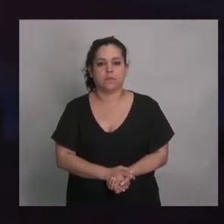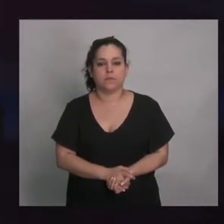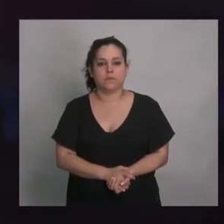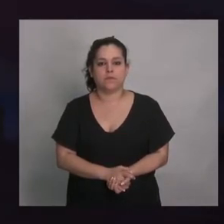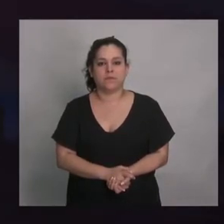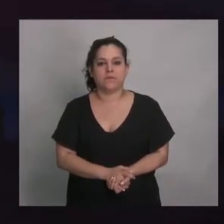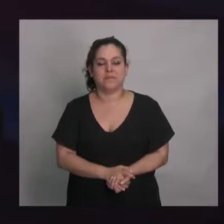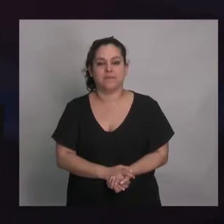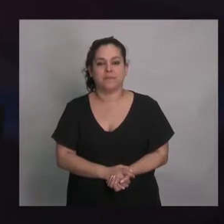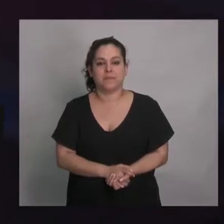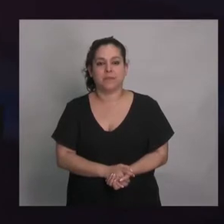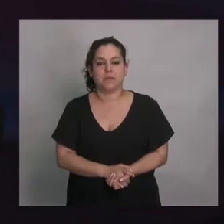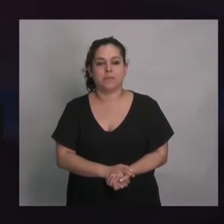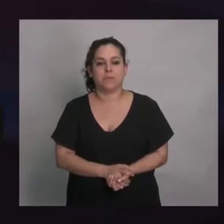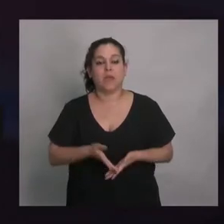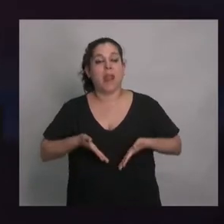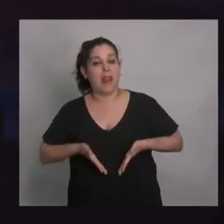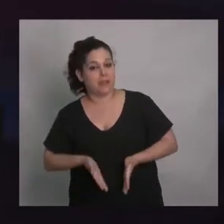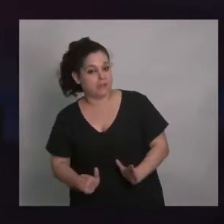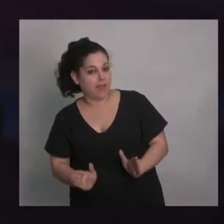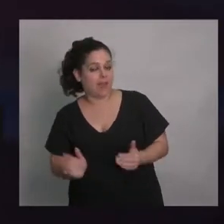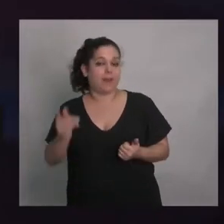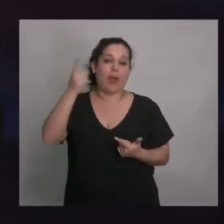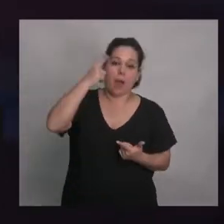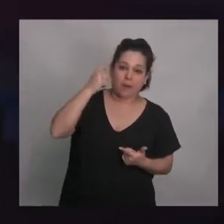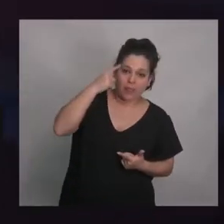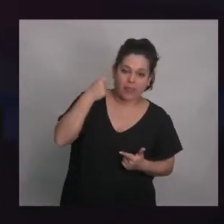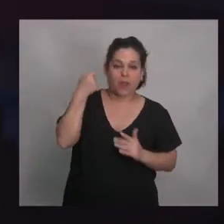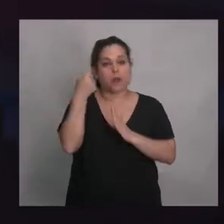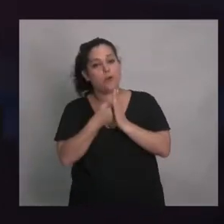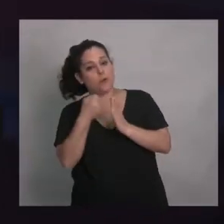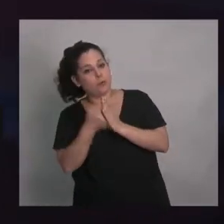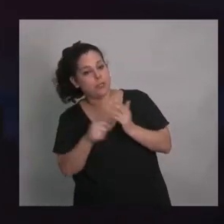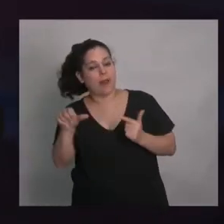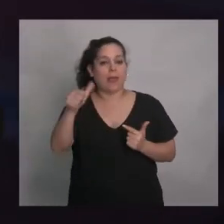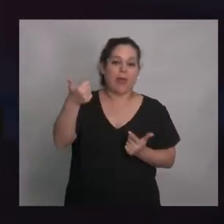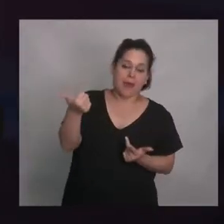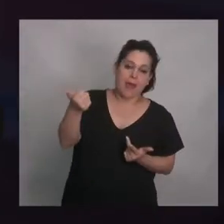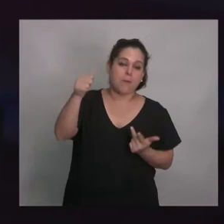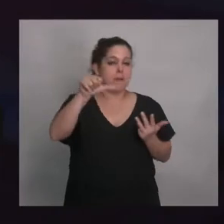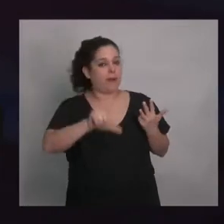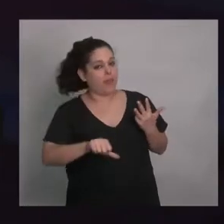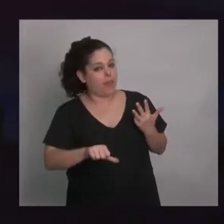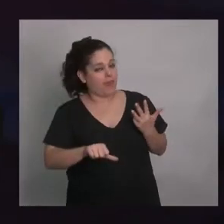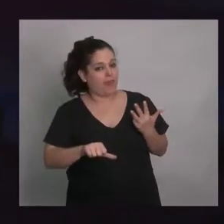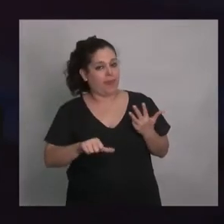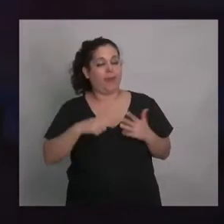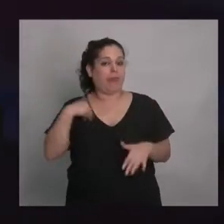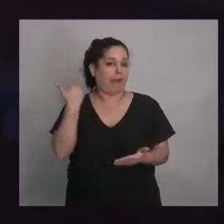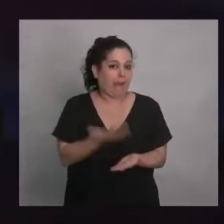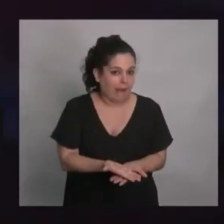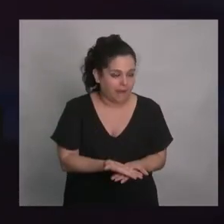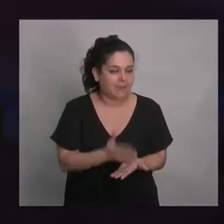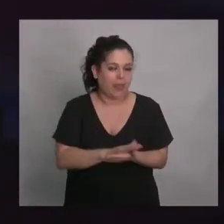nacer aprender luchar ganar perder caerse